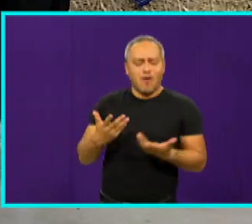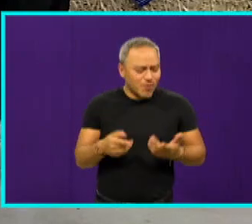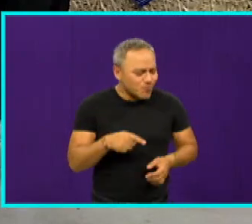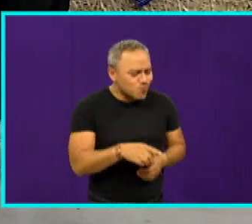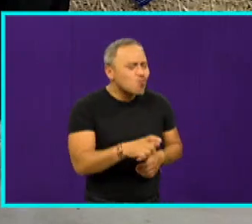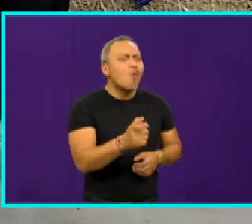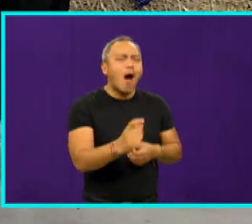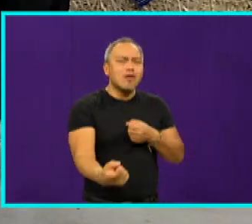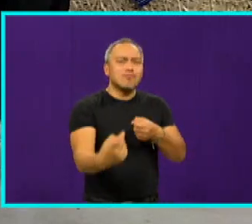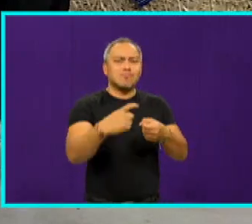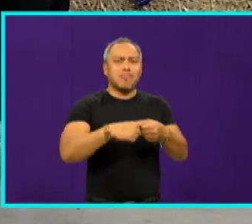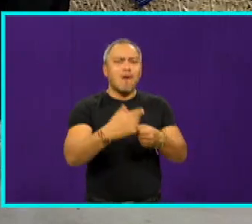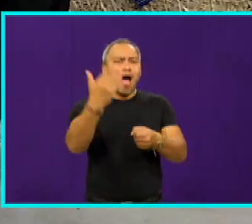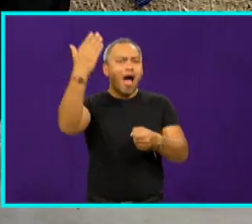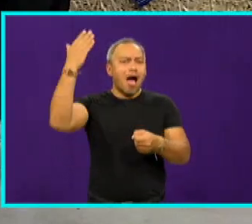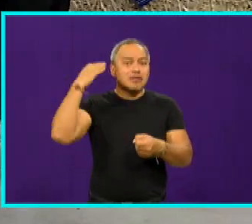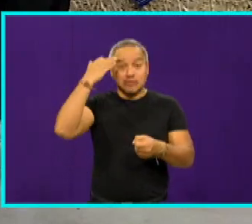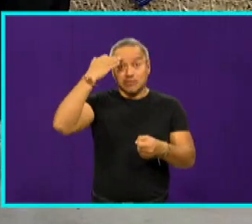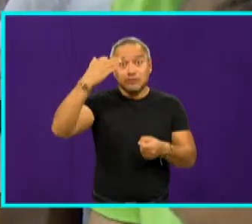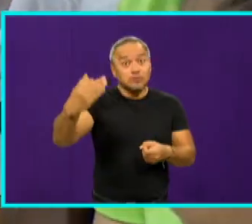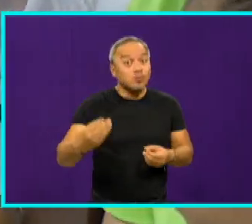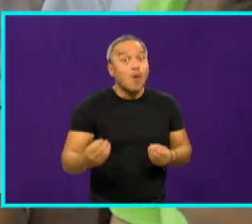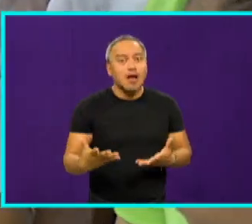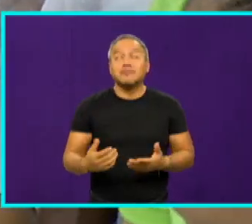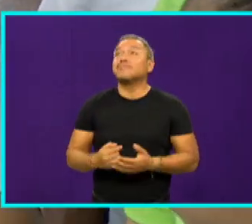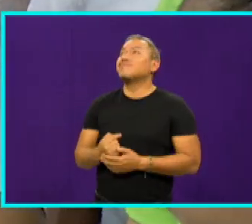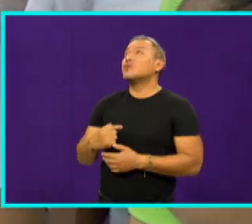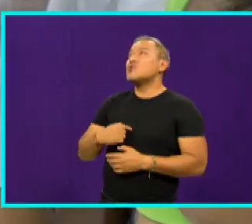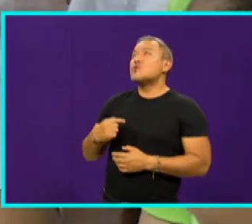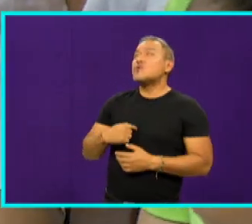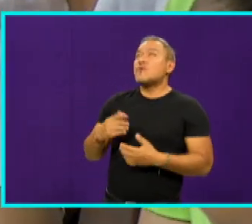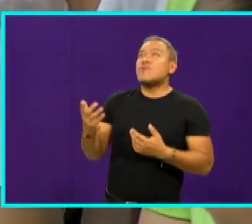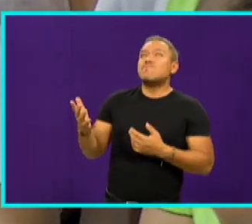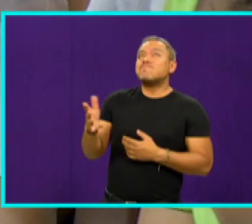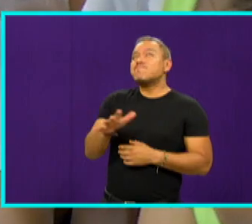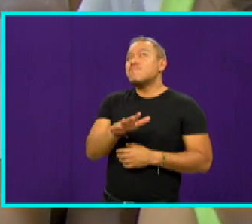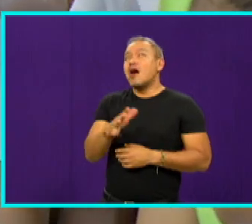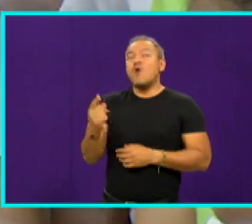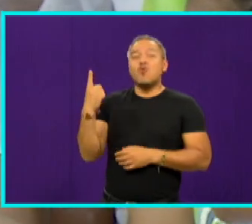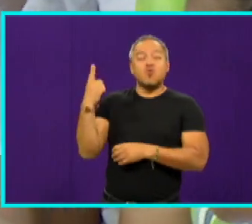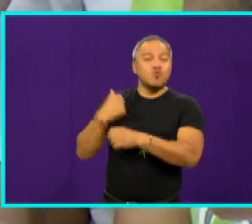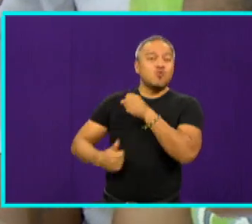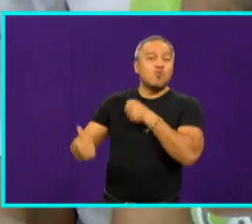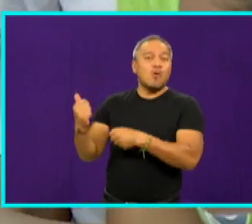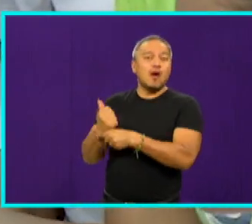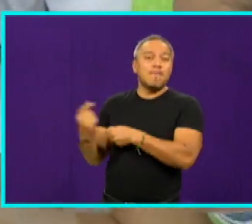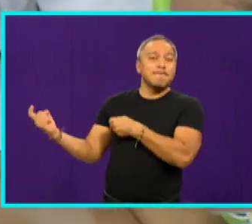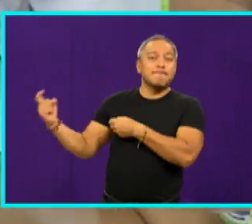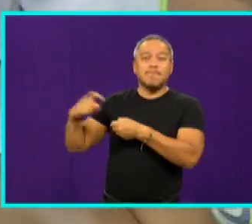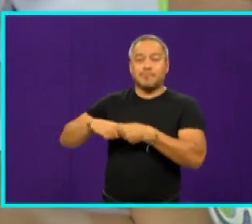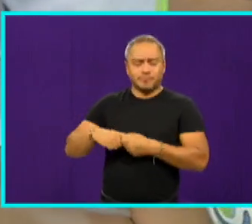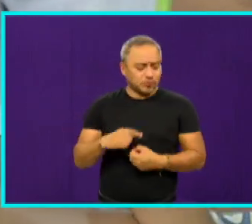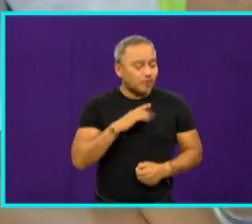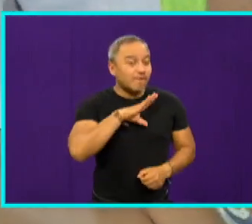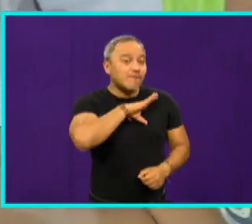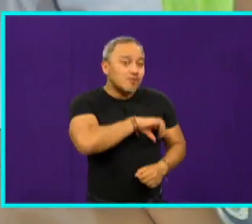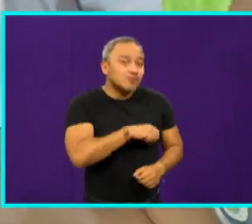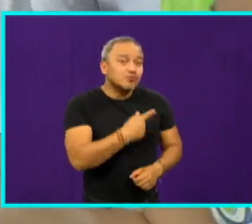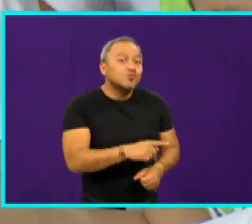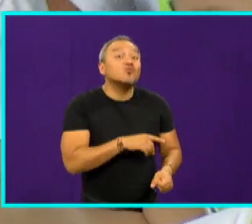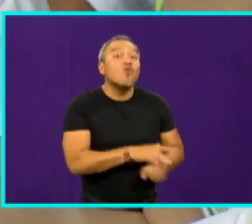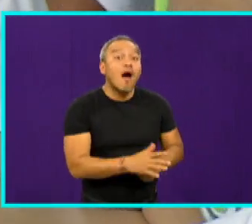formas parte del Ballet Eclipse? Pues hace a lo regular de un año. Más o menos un año. ¿Qué es lo que más te gusta del